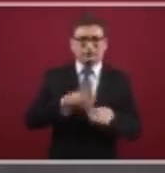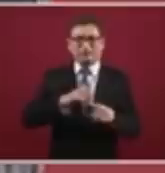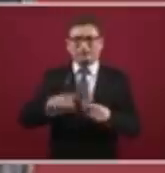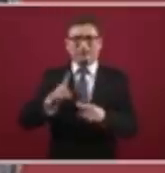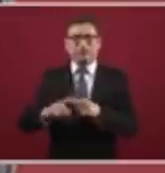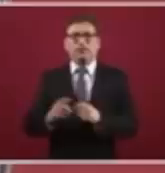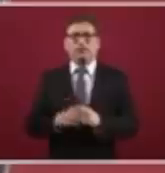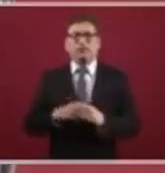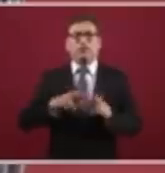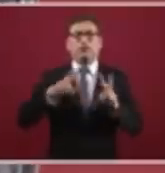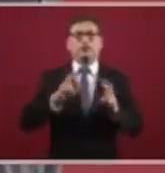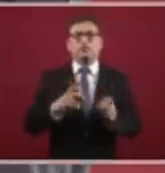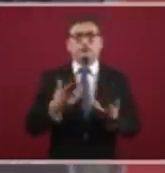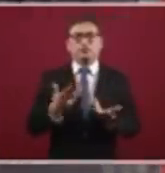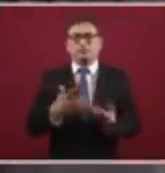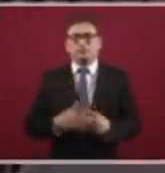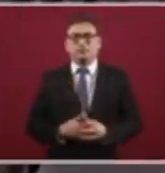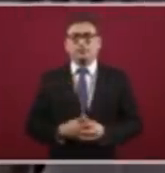la política